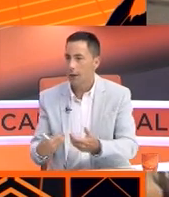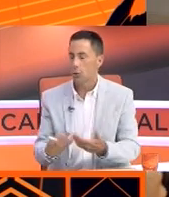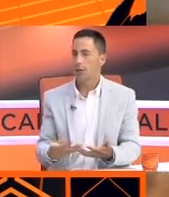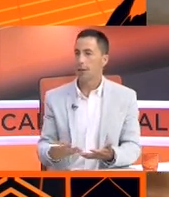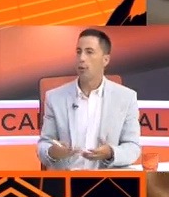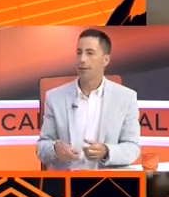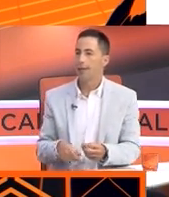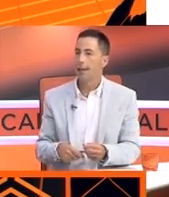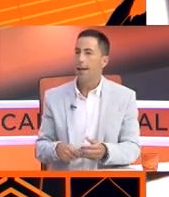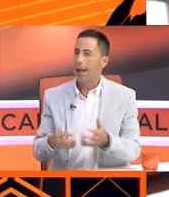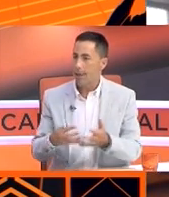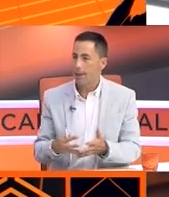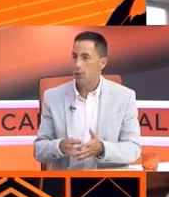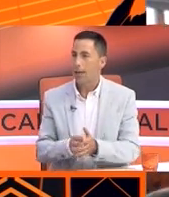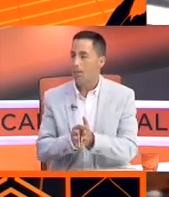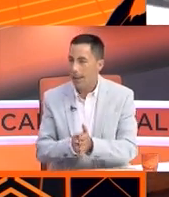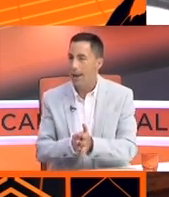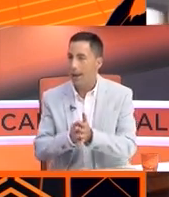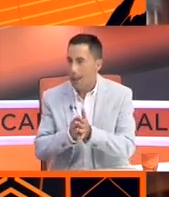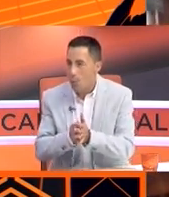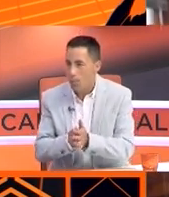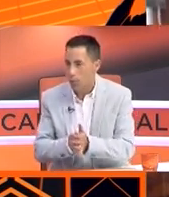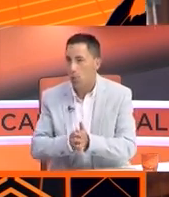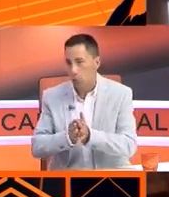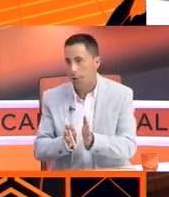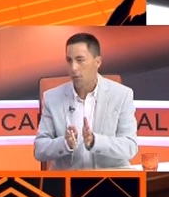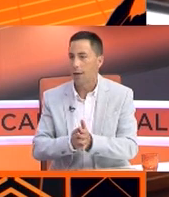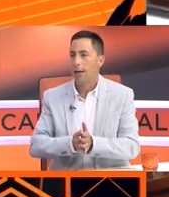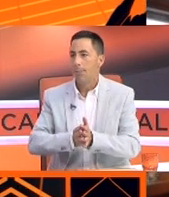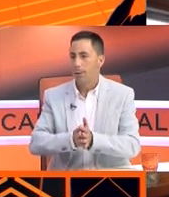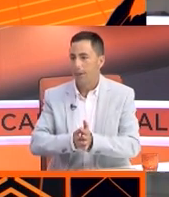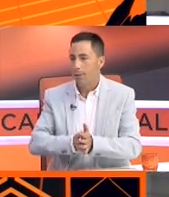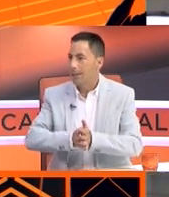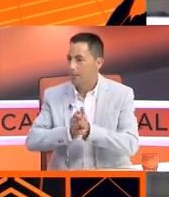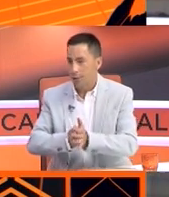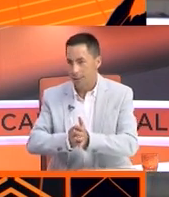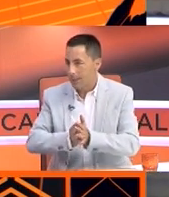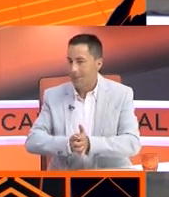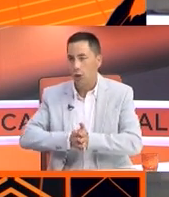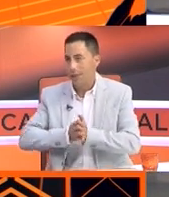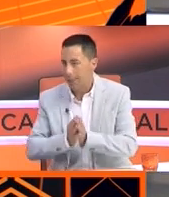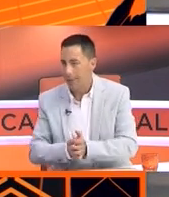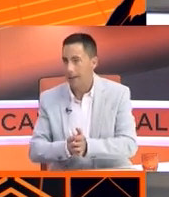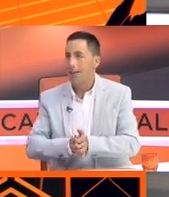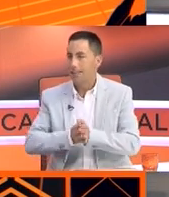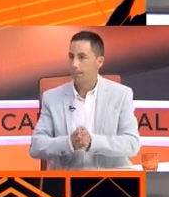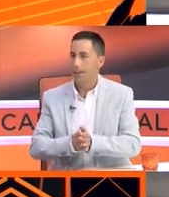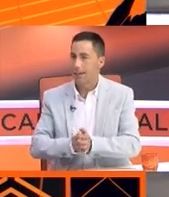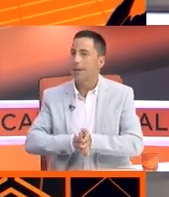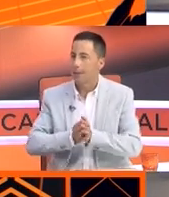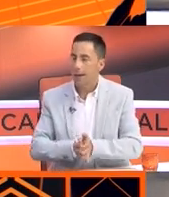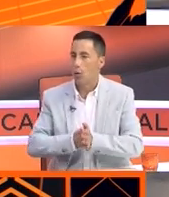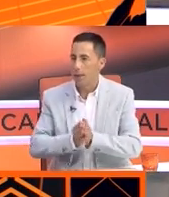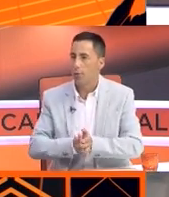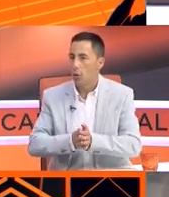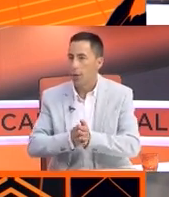¿no? Que nosotros teníamos ese interés. Ella me ha dicho que espera que muy pronto, incluso me ha dicho que previsiblemente la próxima semana y si no la siguiente, ya empieza a